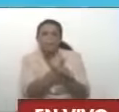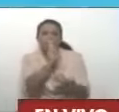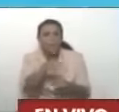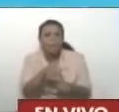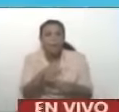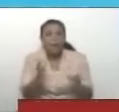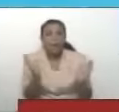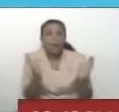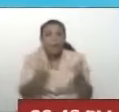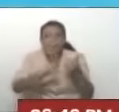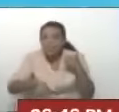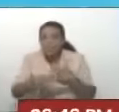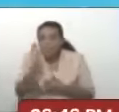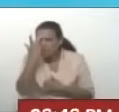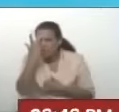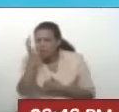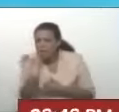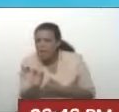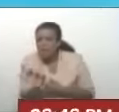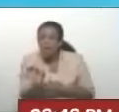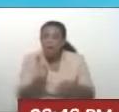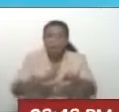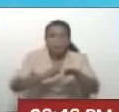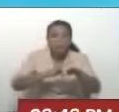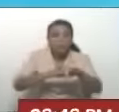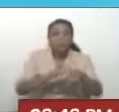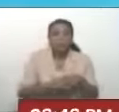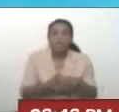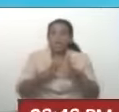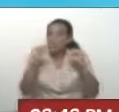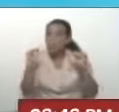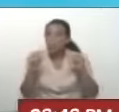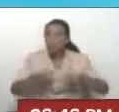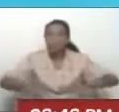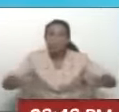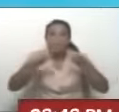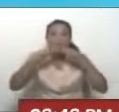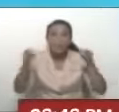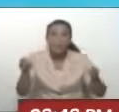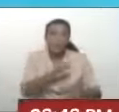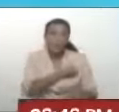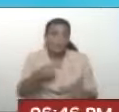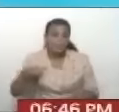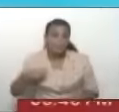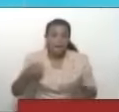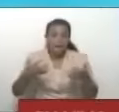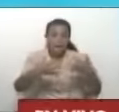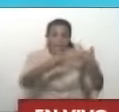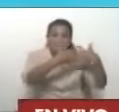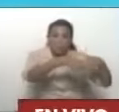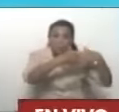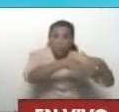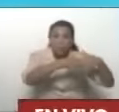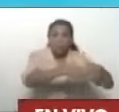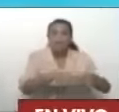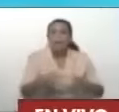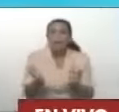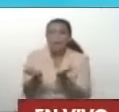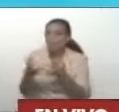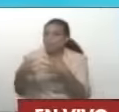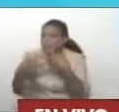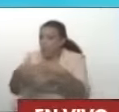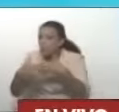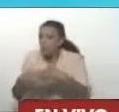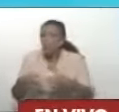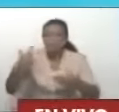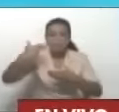mes de febrero estaremos haciendo una convocatoria de todo el sector público y el sector privado, de las industrias básicas del país, también